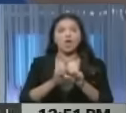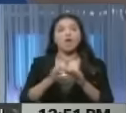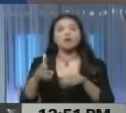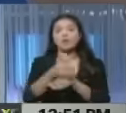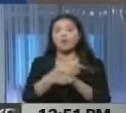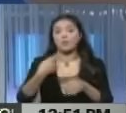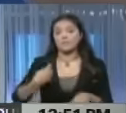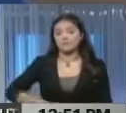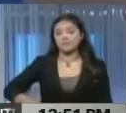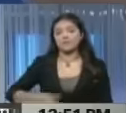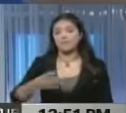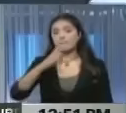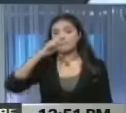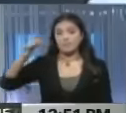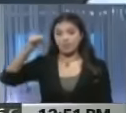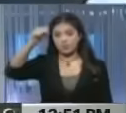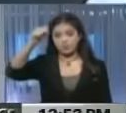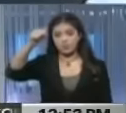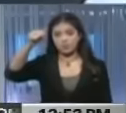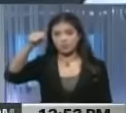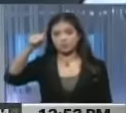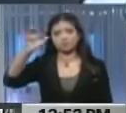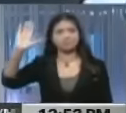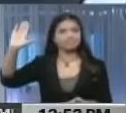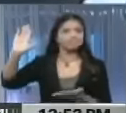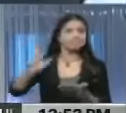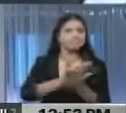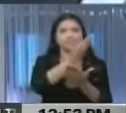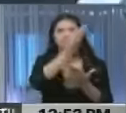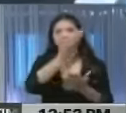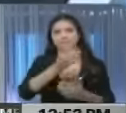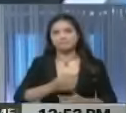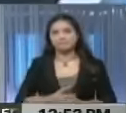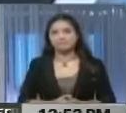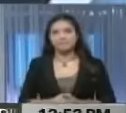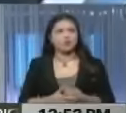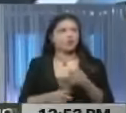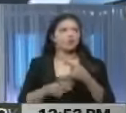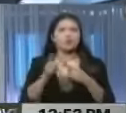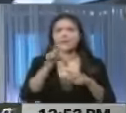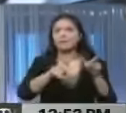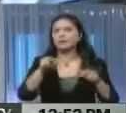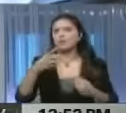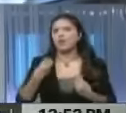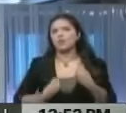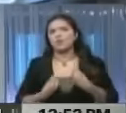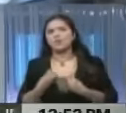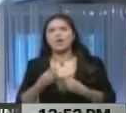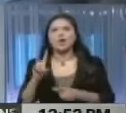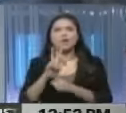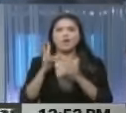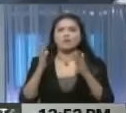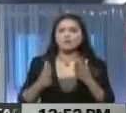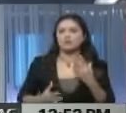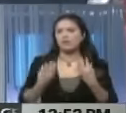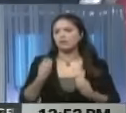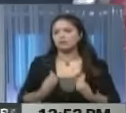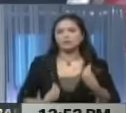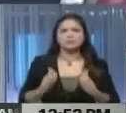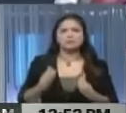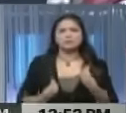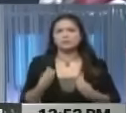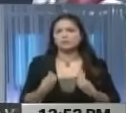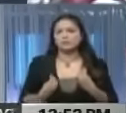del presidente Nicolás Maduro, causando preocupación en los venezolanos y las venezolanas.